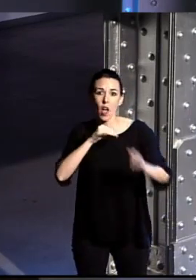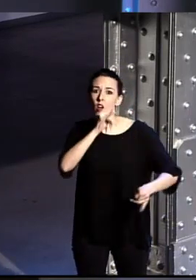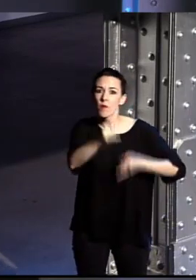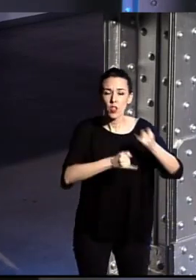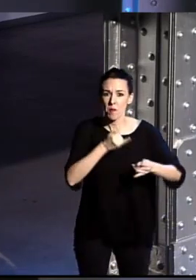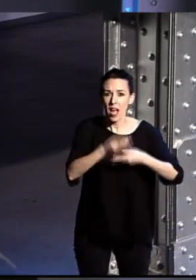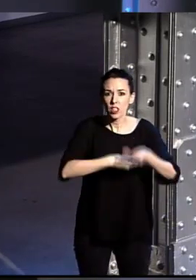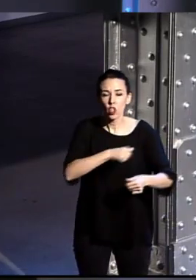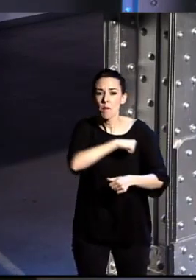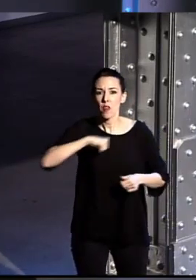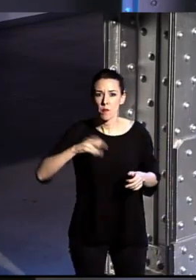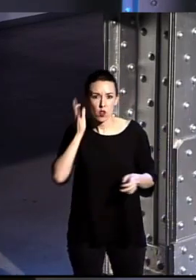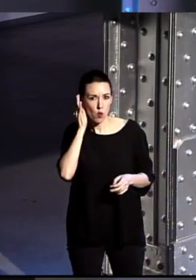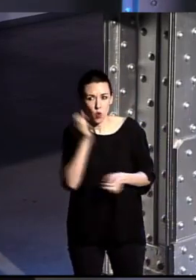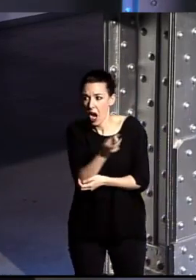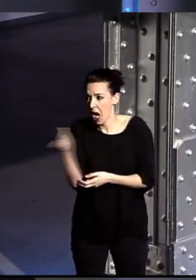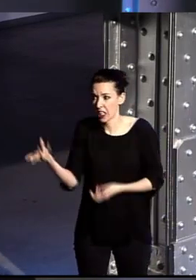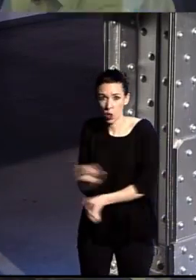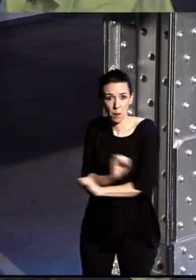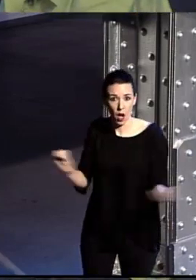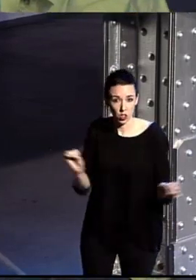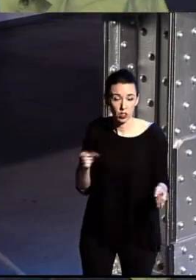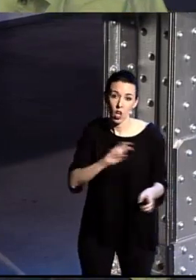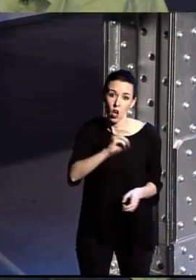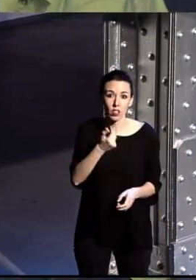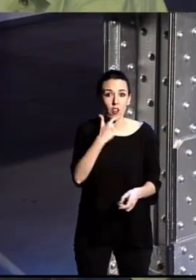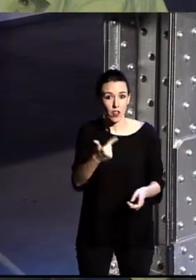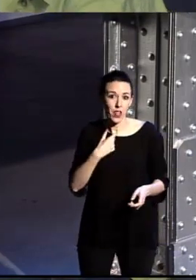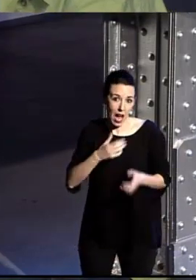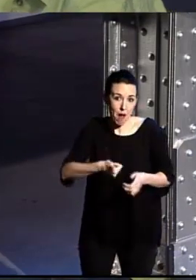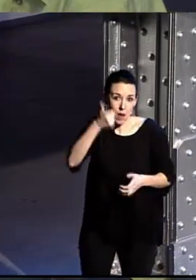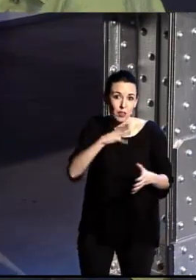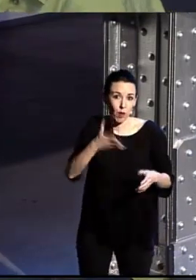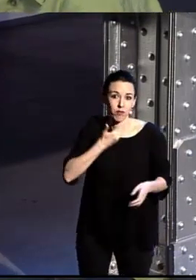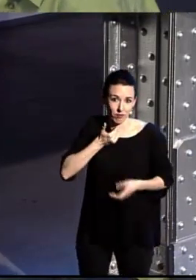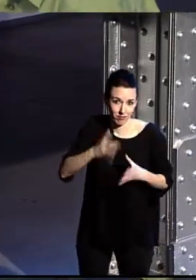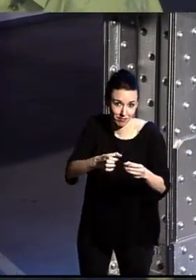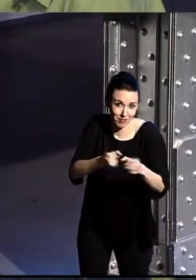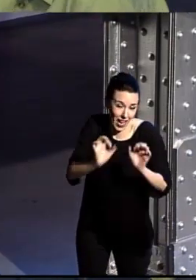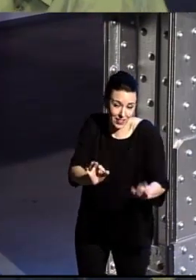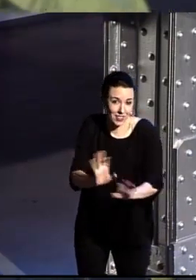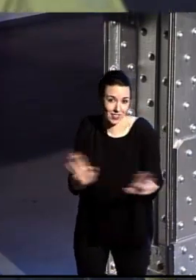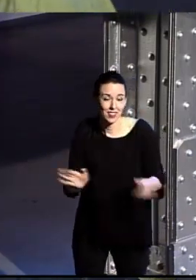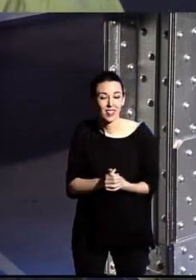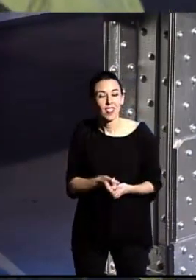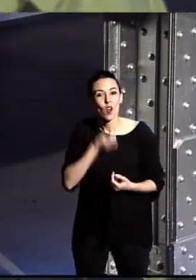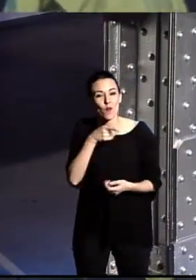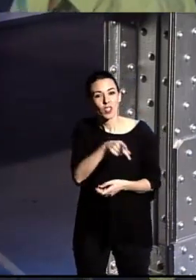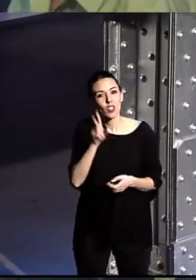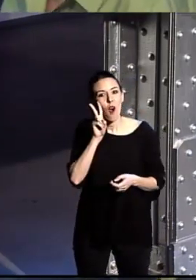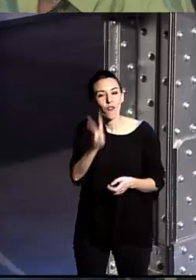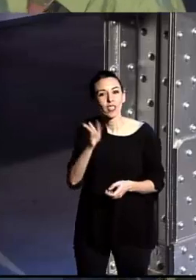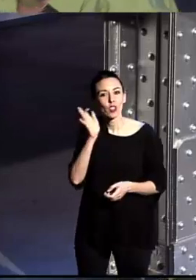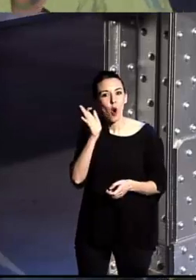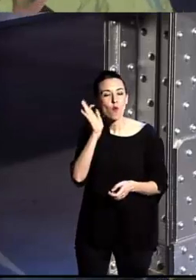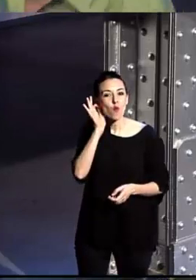la emancipación de la mujer más que ninguna otra cosa en el mundo. Y yo creo que lo decía por lo de la libido, claro. Totalmente. Así que nada. Y bueno, esta es mi visión de la